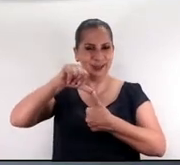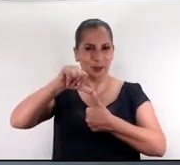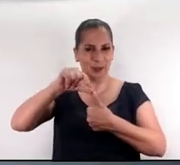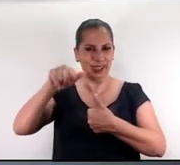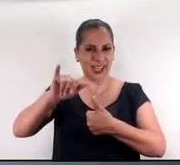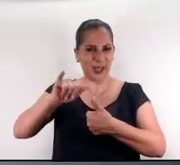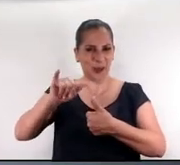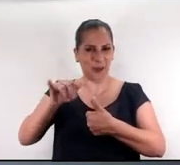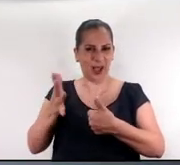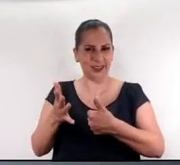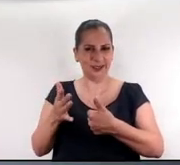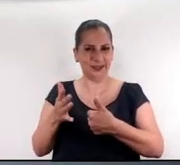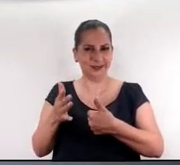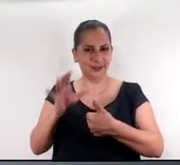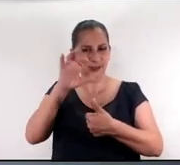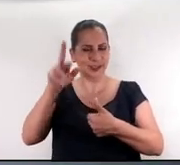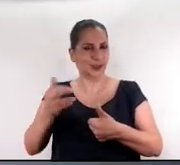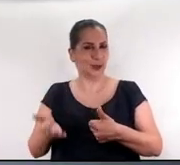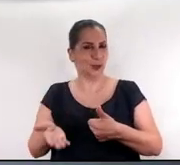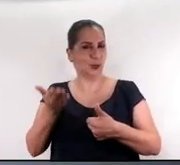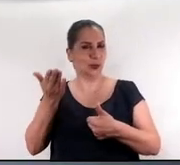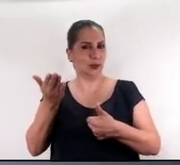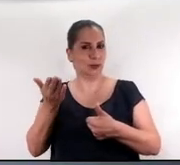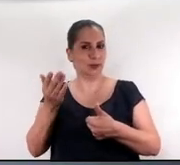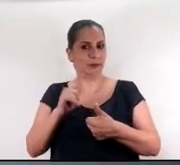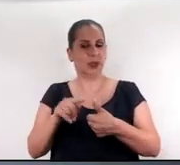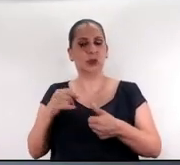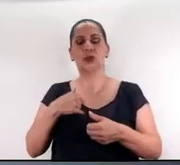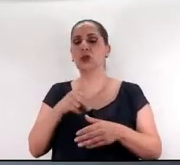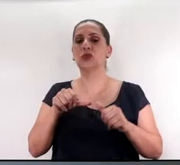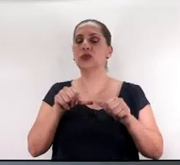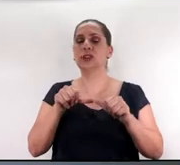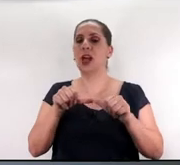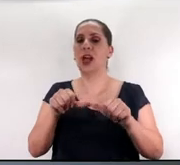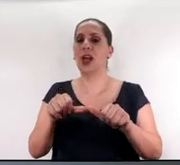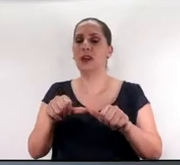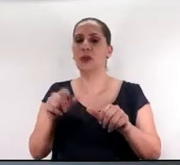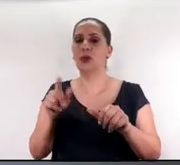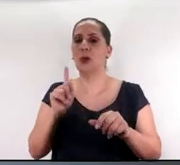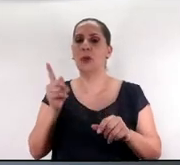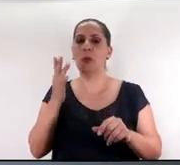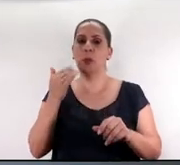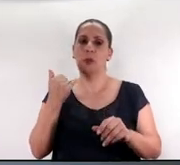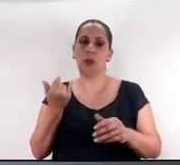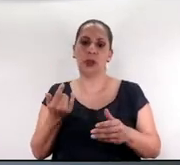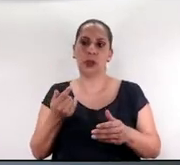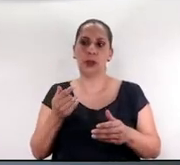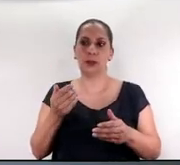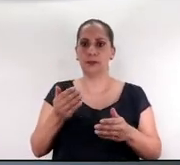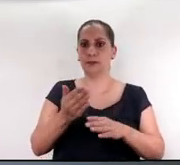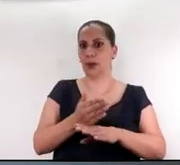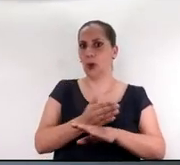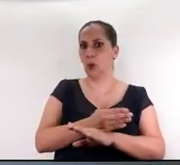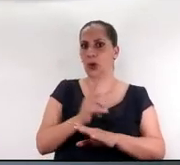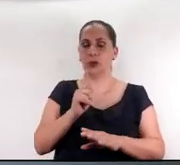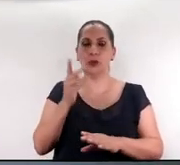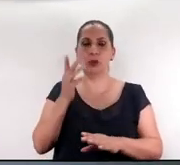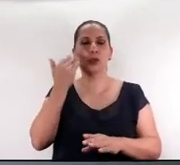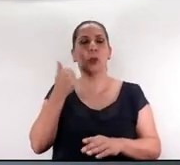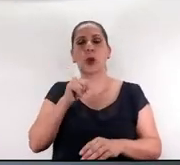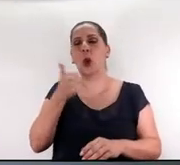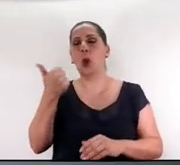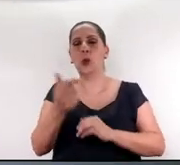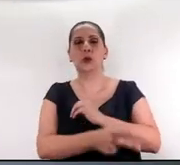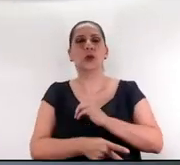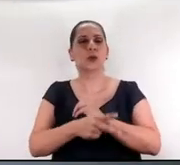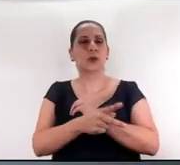No, seguimos siendo la Suiza, pero no porque hayamos mejorado sustancialmente, sino porque otros países de nuestro entorno se